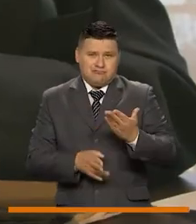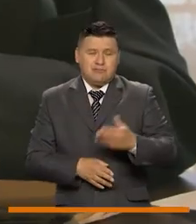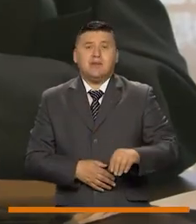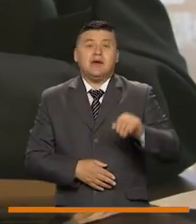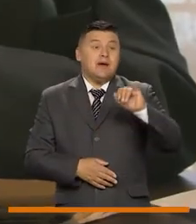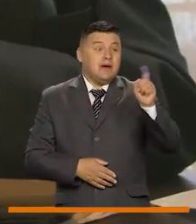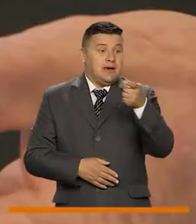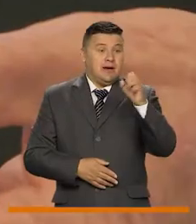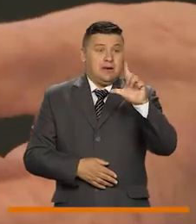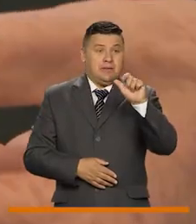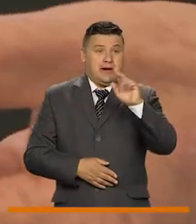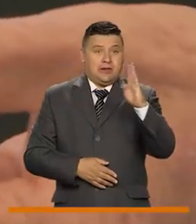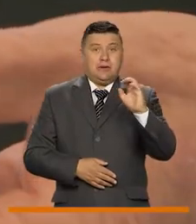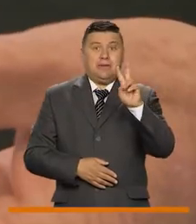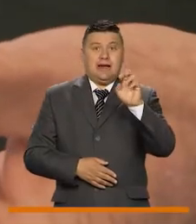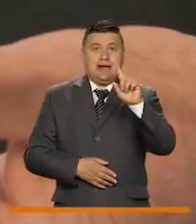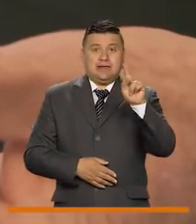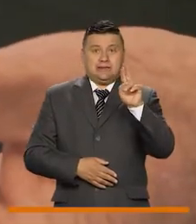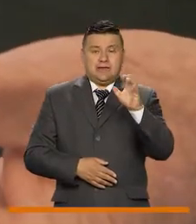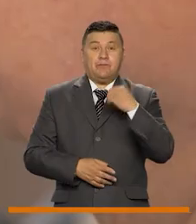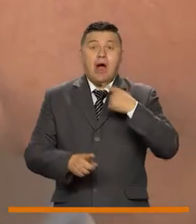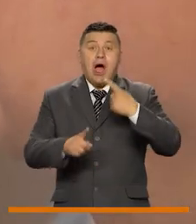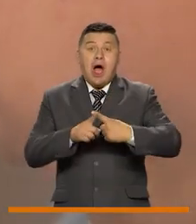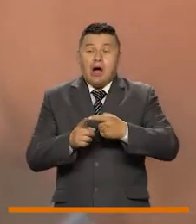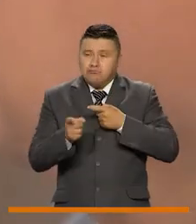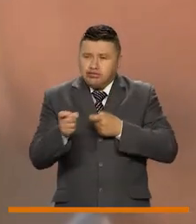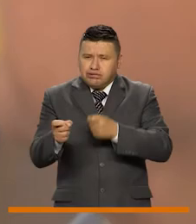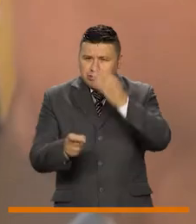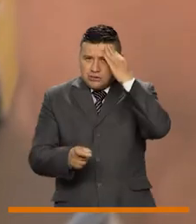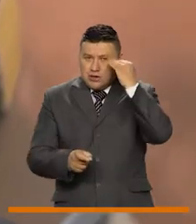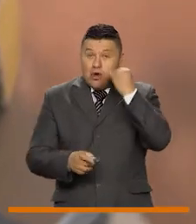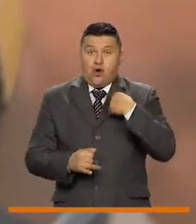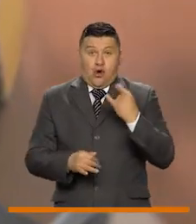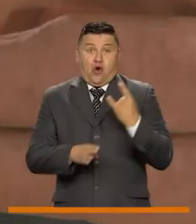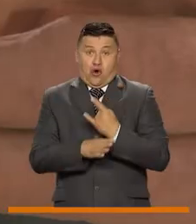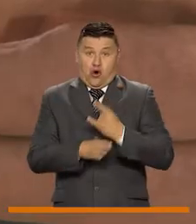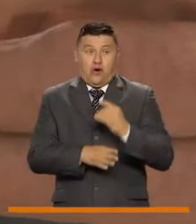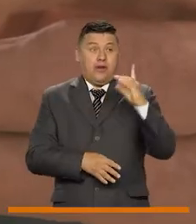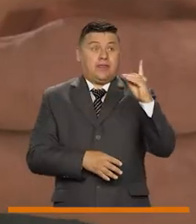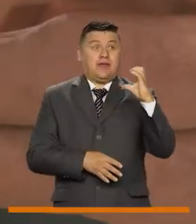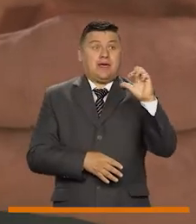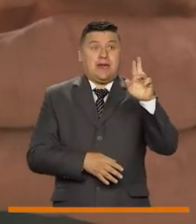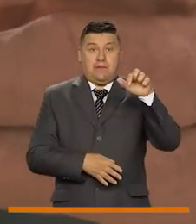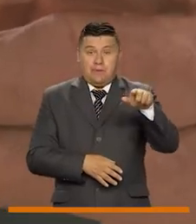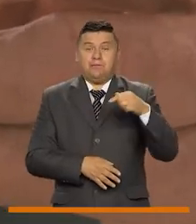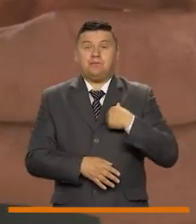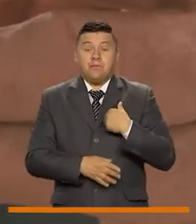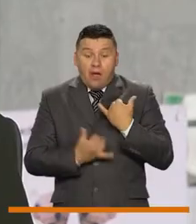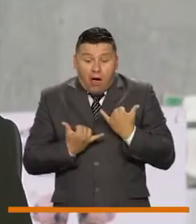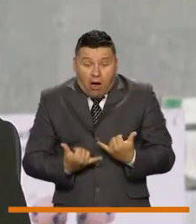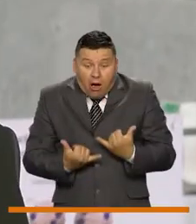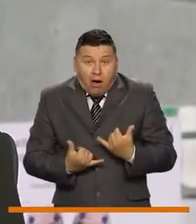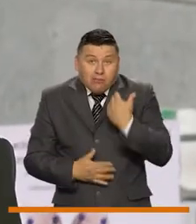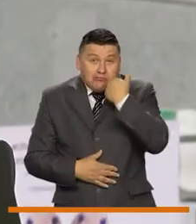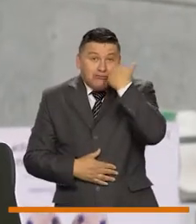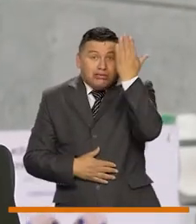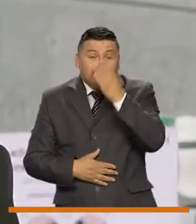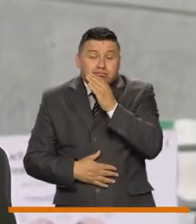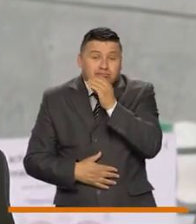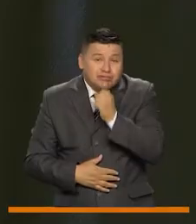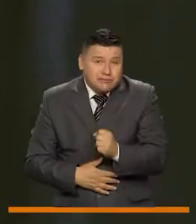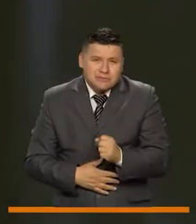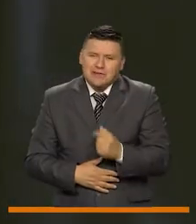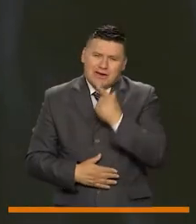Soy Gilberto Díaz Velasco, veterano de la Guerra de Corea y usuario del CRIP. A la edad que tenemos los